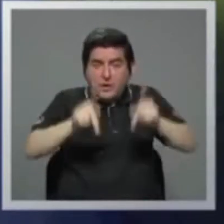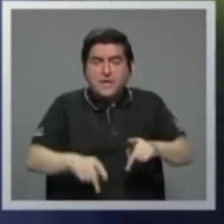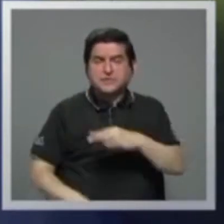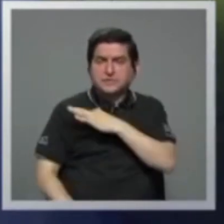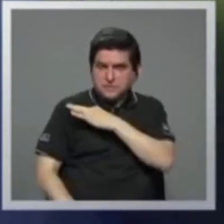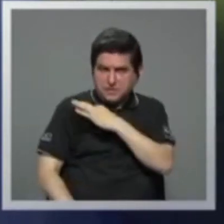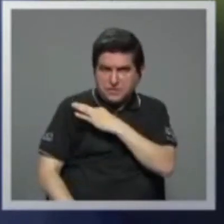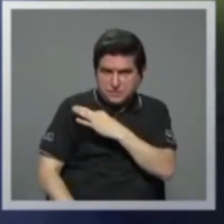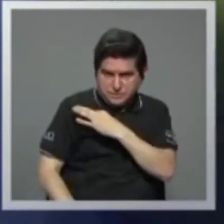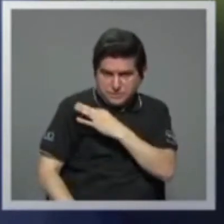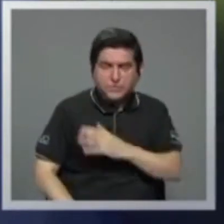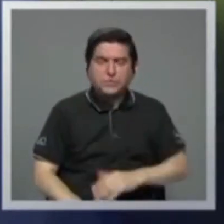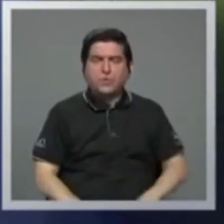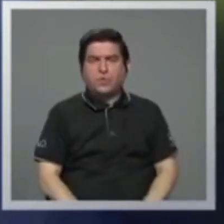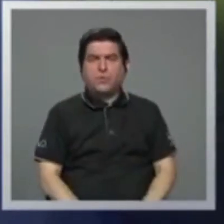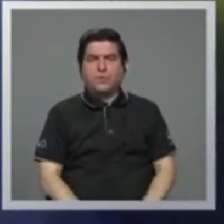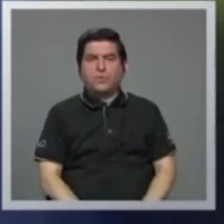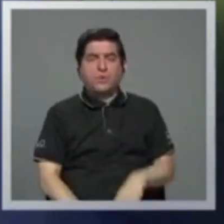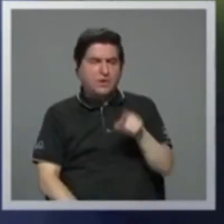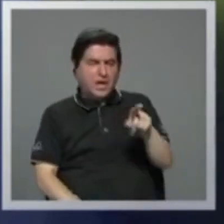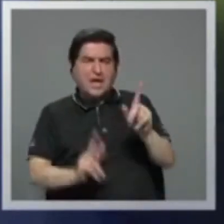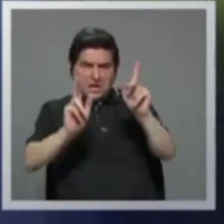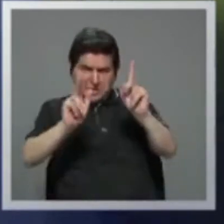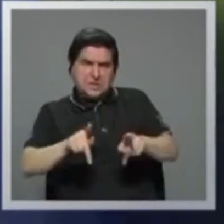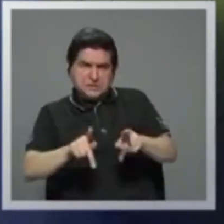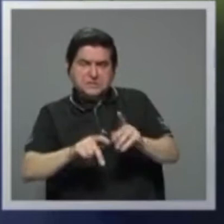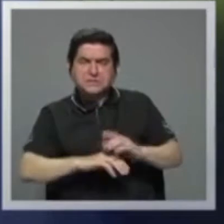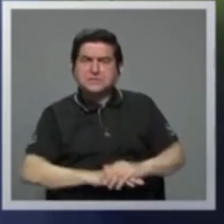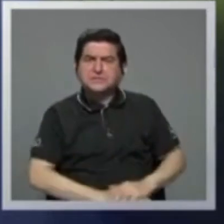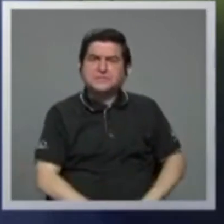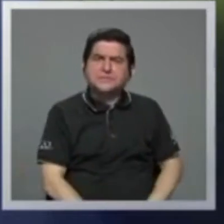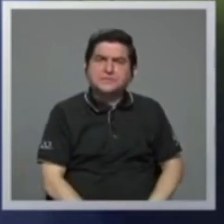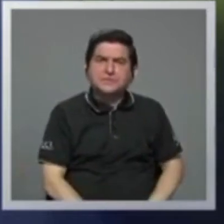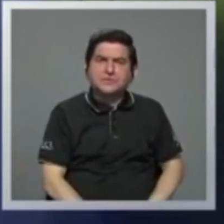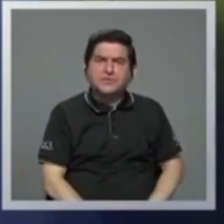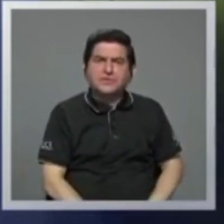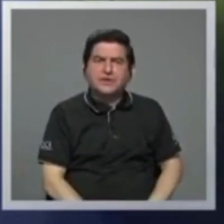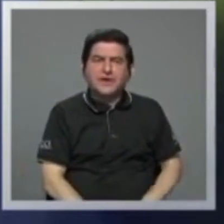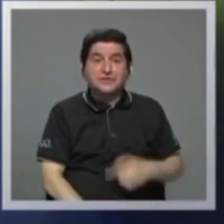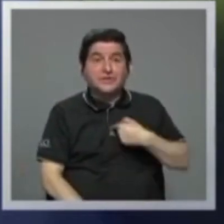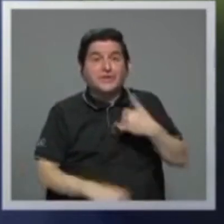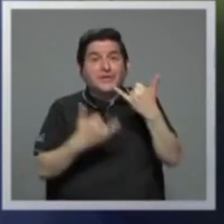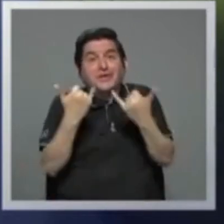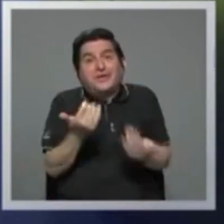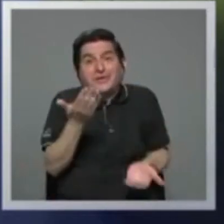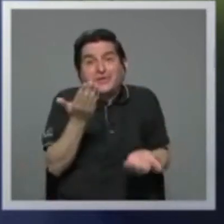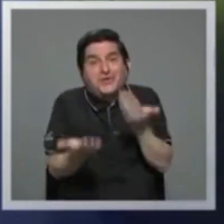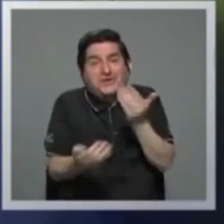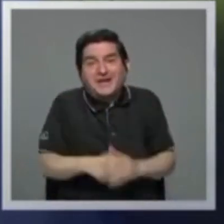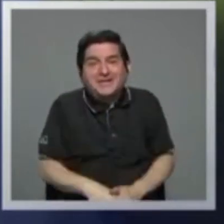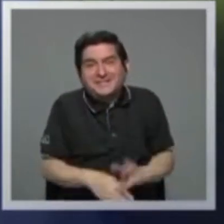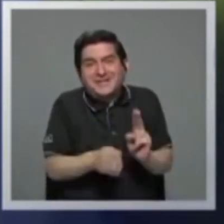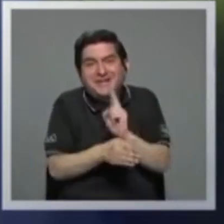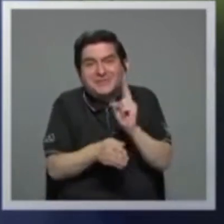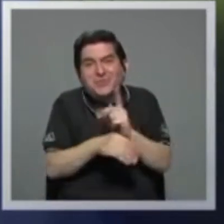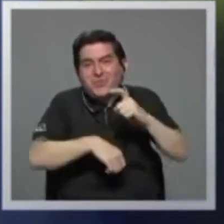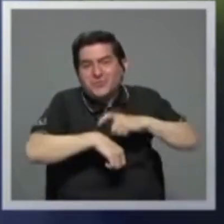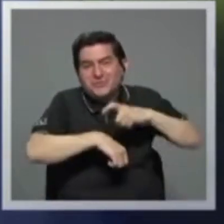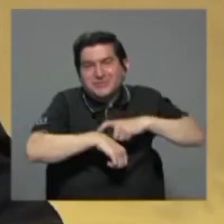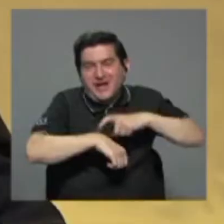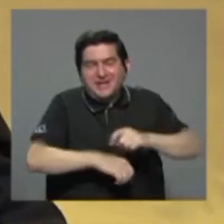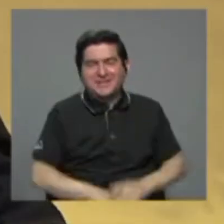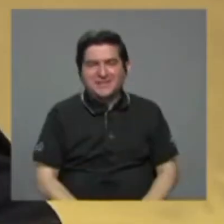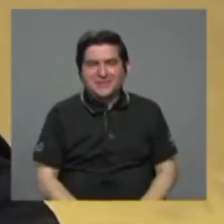invitó, y ya me estoy comiendo el tiempo, son